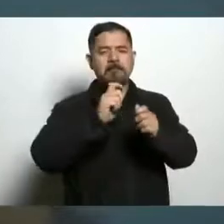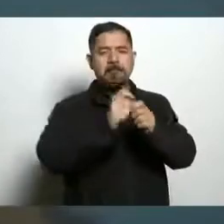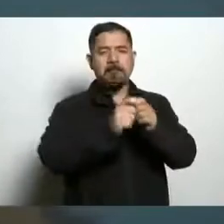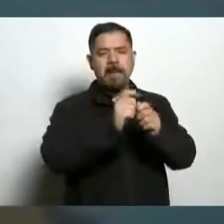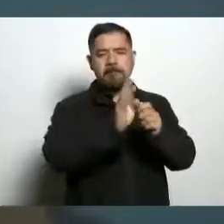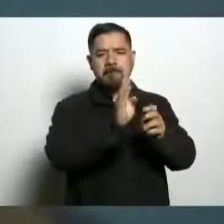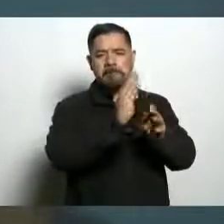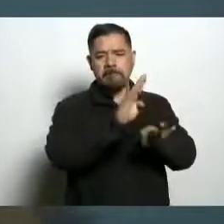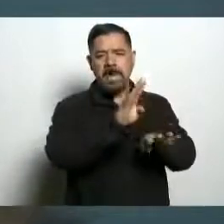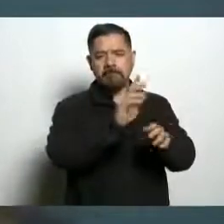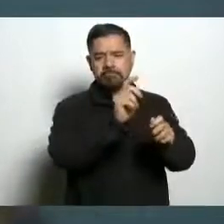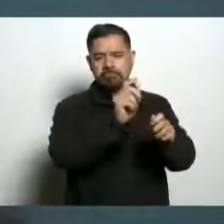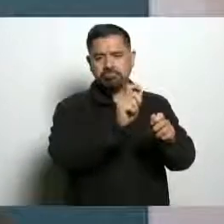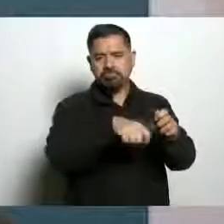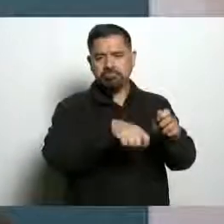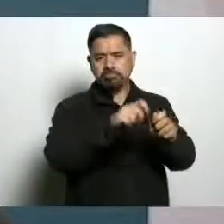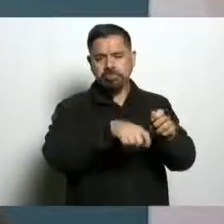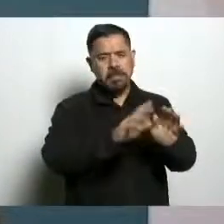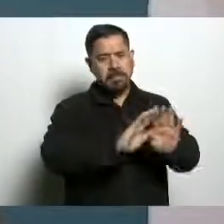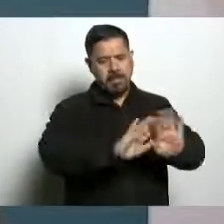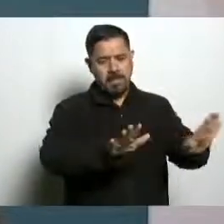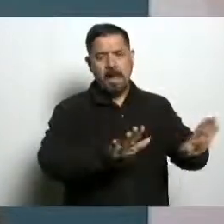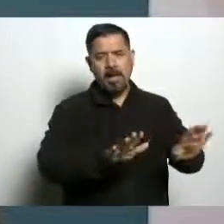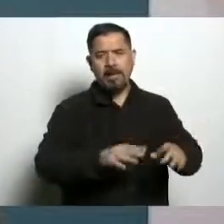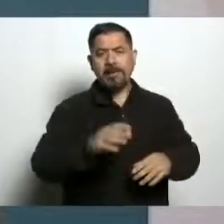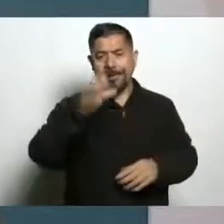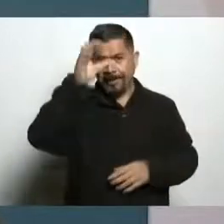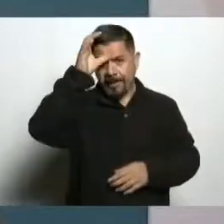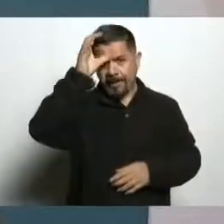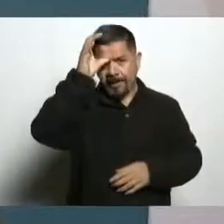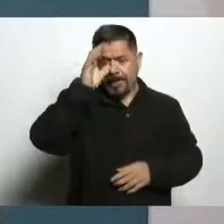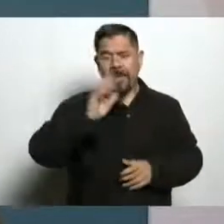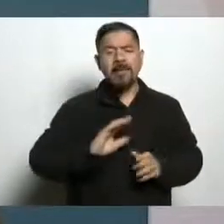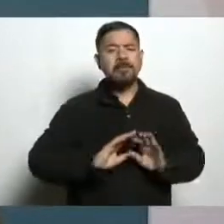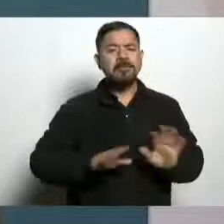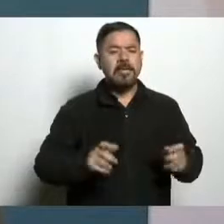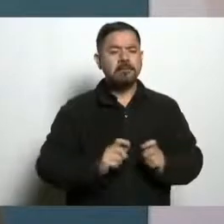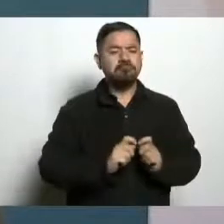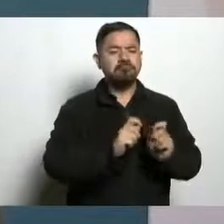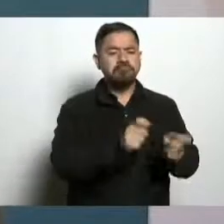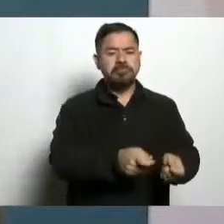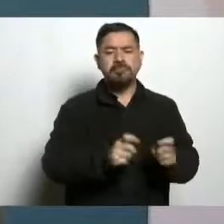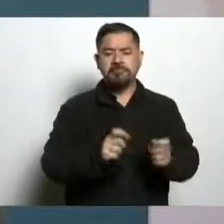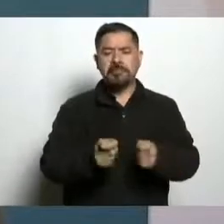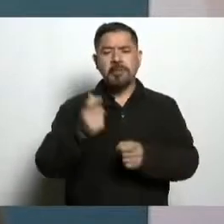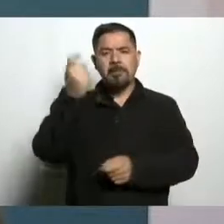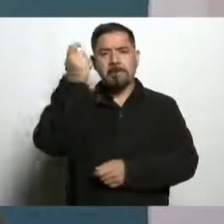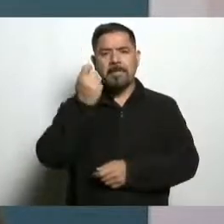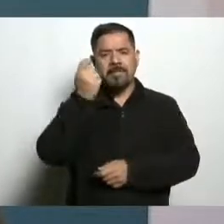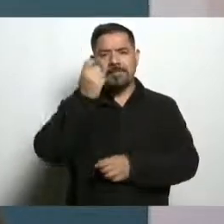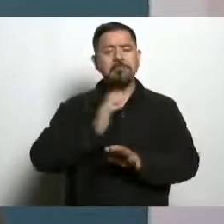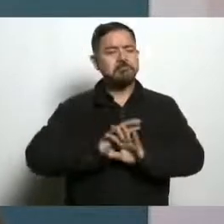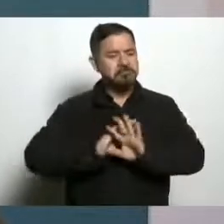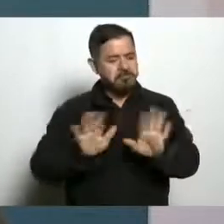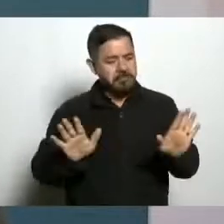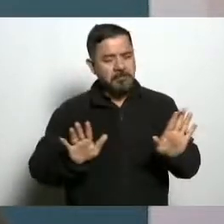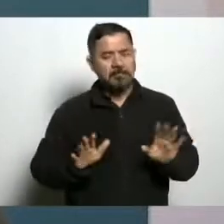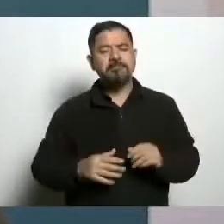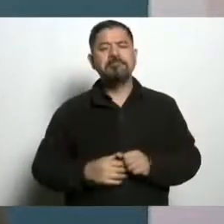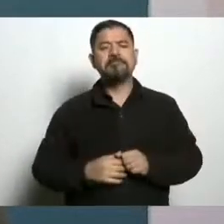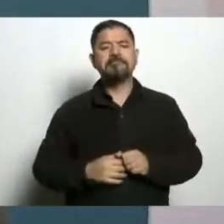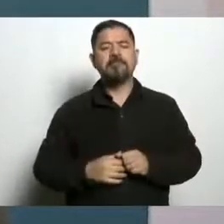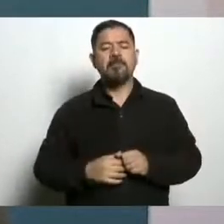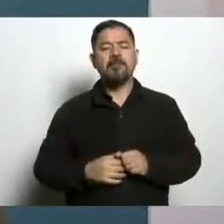y aquí en Cananea se inicia ya entregando esa pensión a